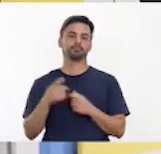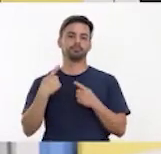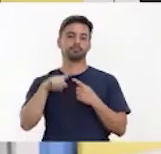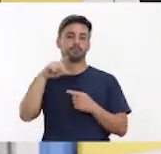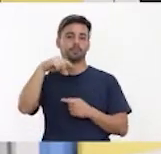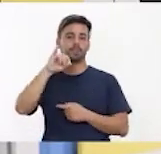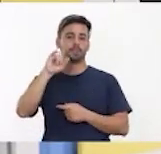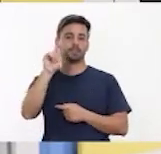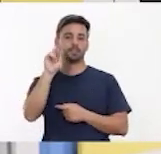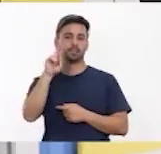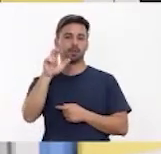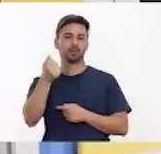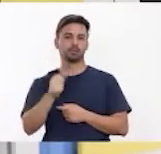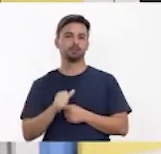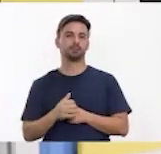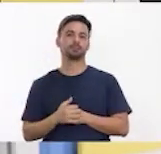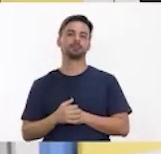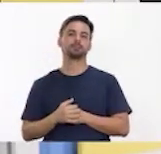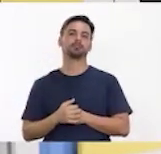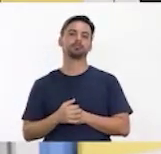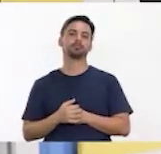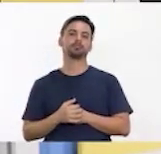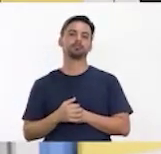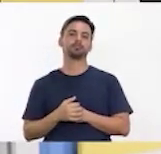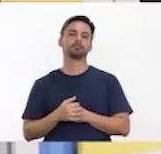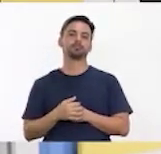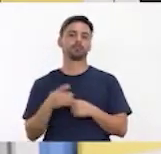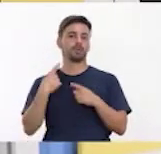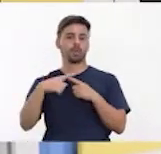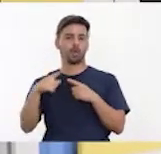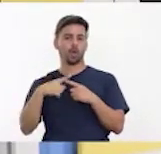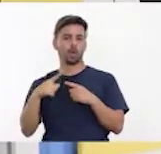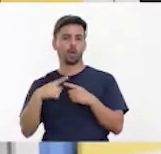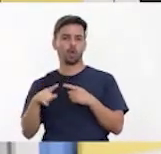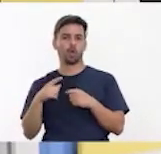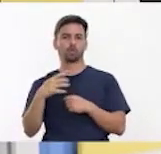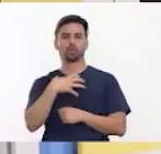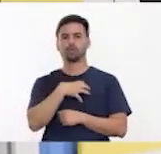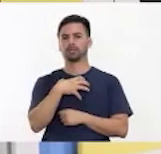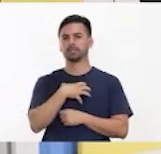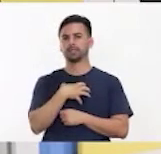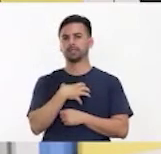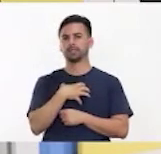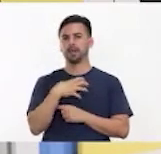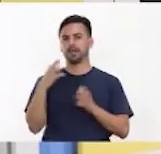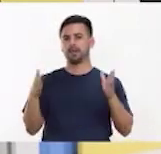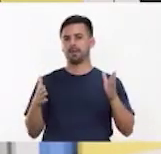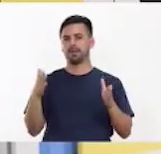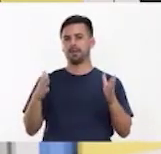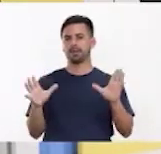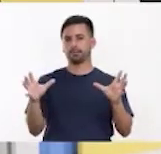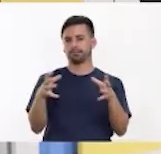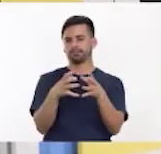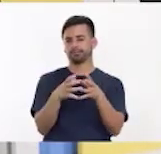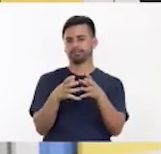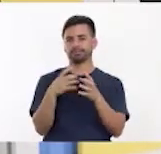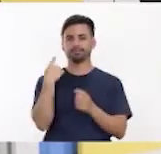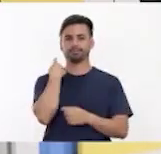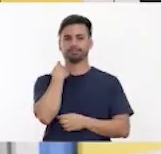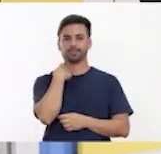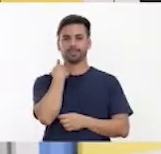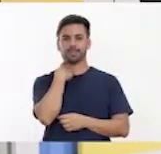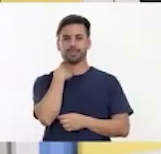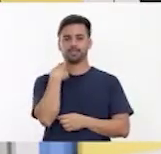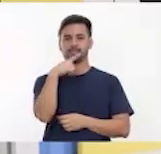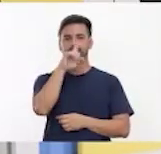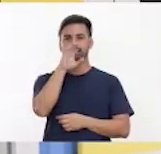Guiteras y los que conformaron la generación del centenario. De ellos no es que